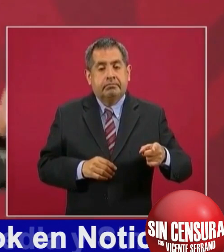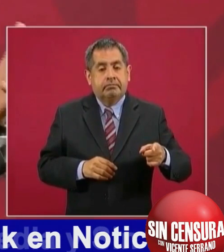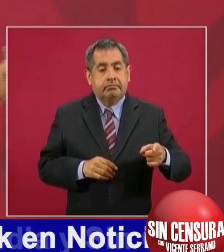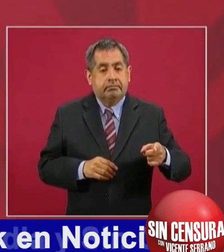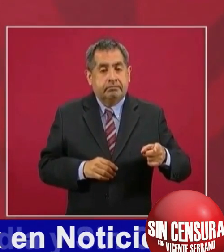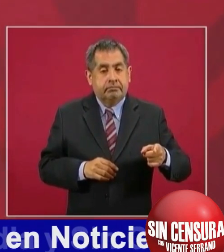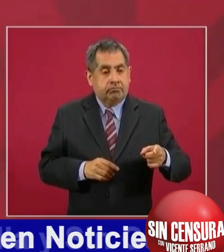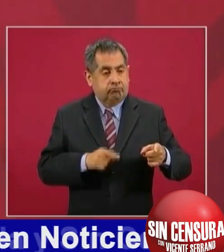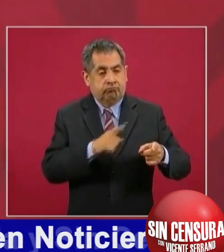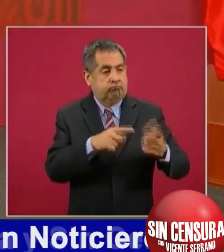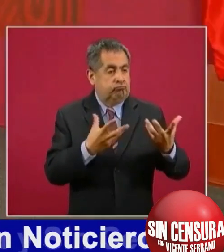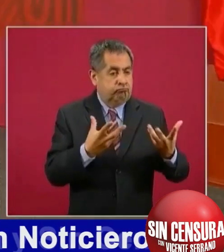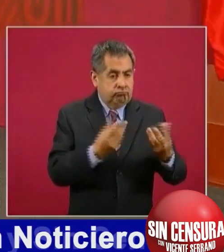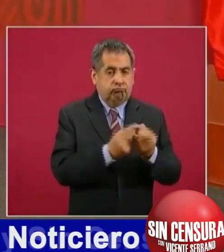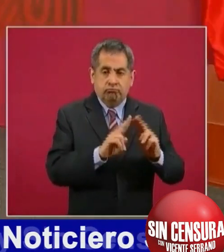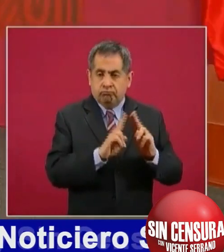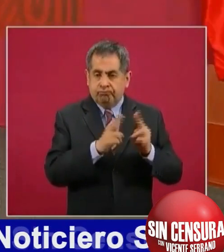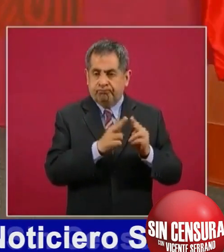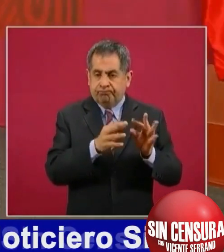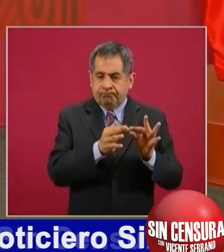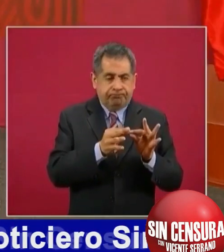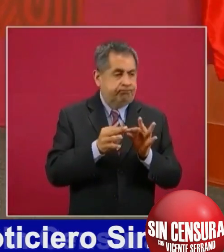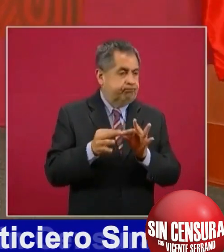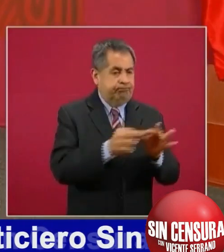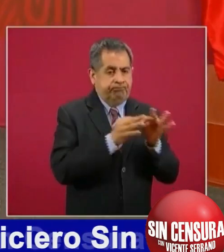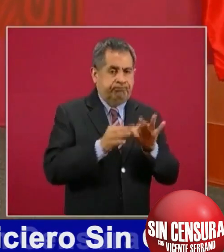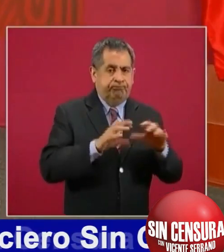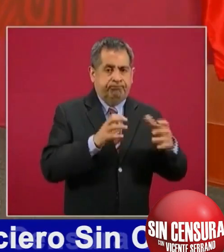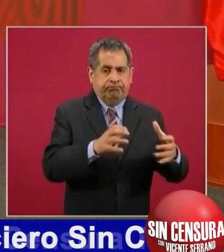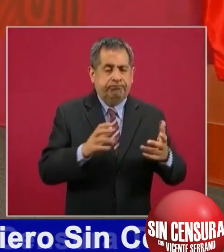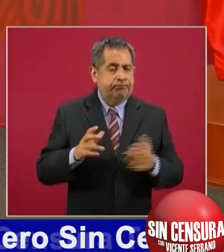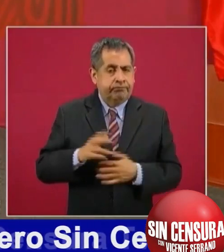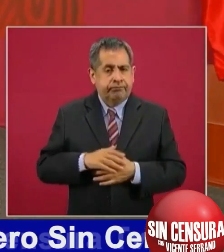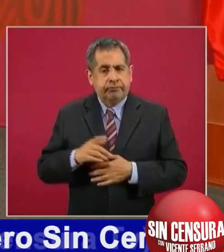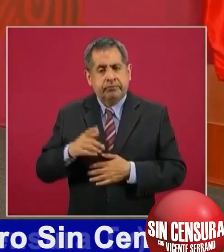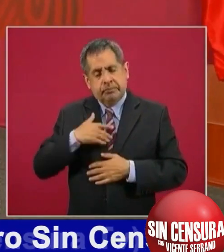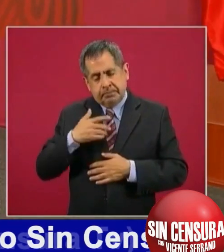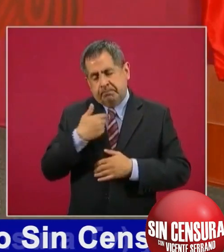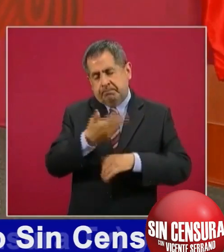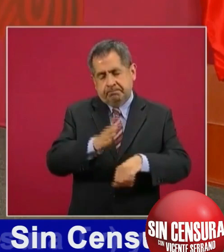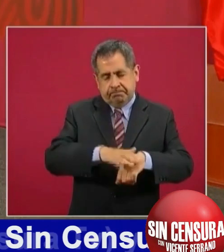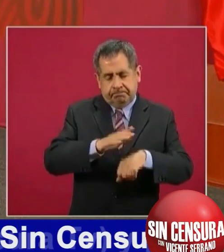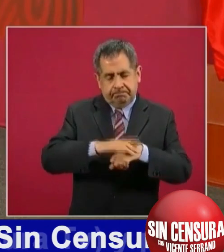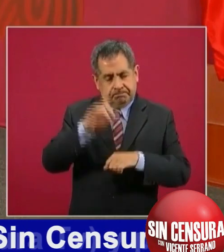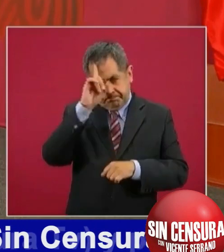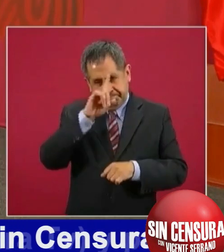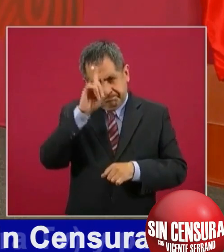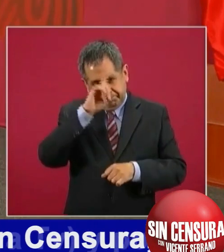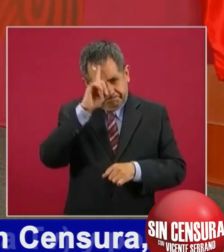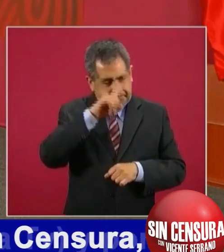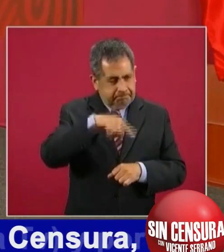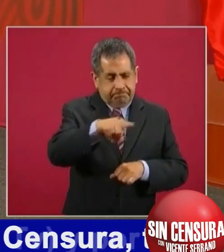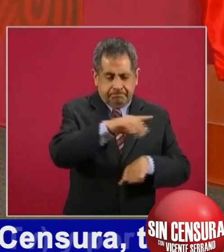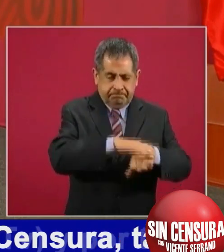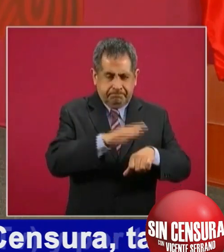se unan en la medida de lo posible. Yo haría ese llamado a todos los trabajadores,